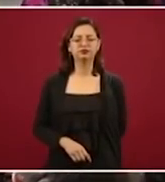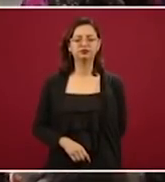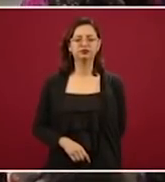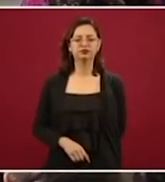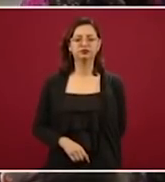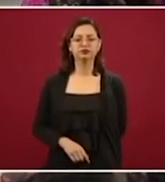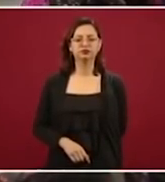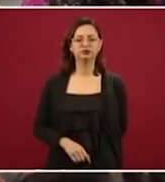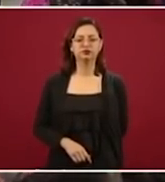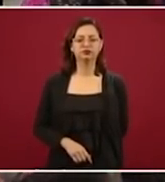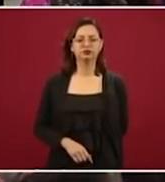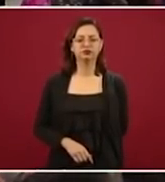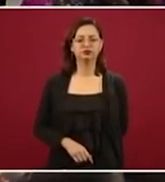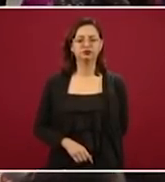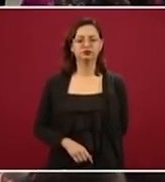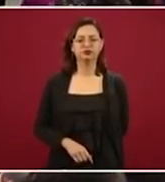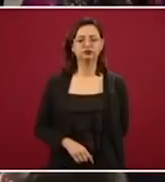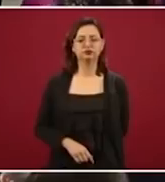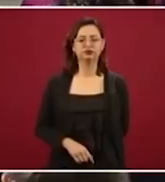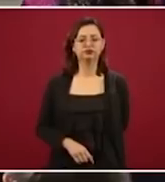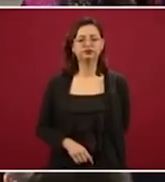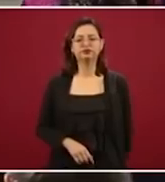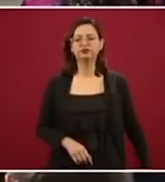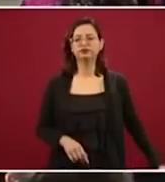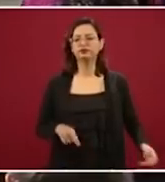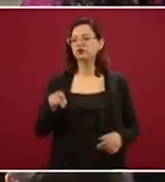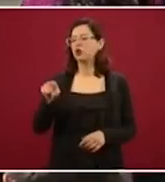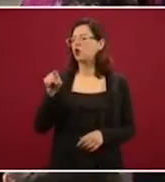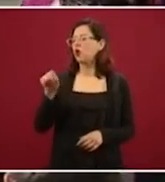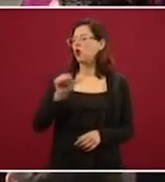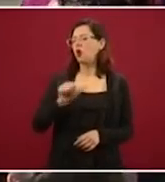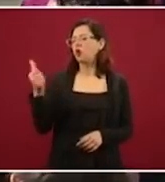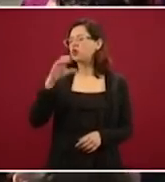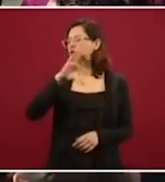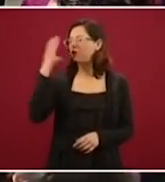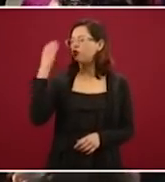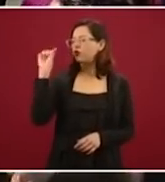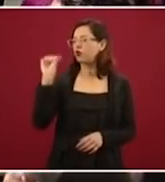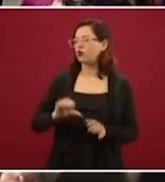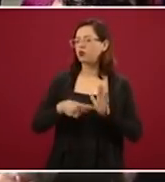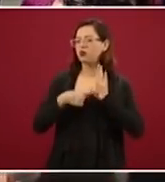Pero yo me refería, Jesús, a una foto que nos mostraron hoy.